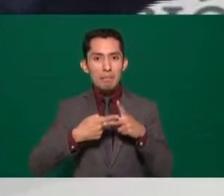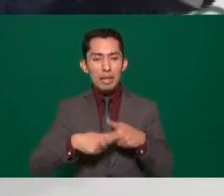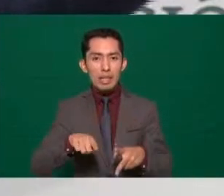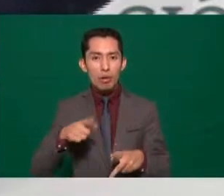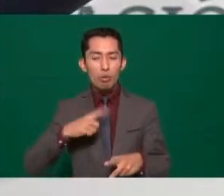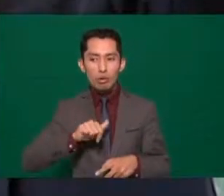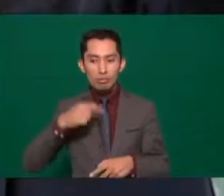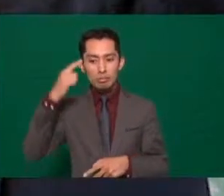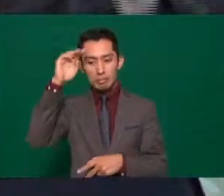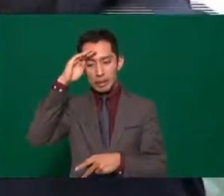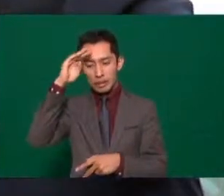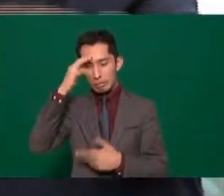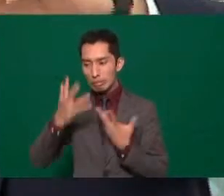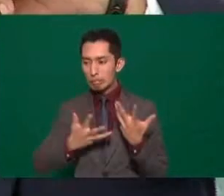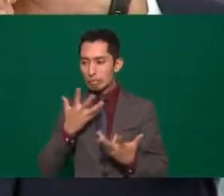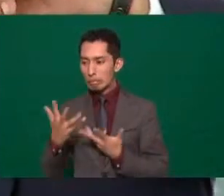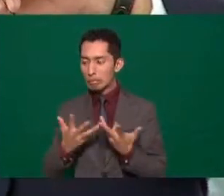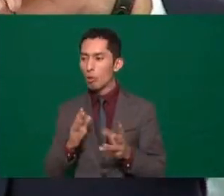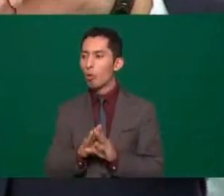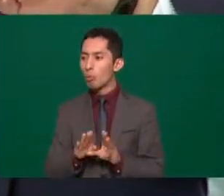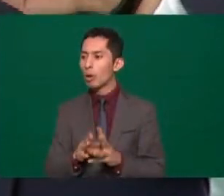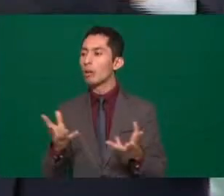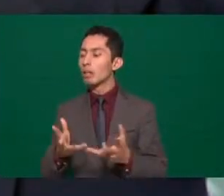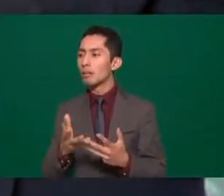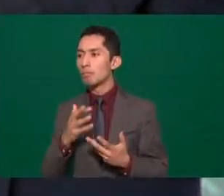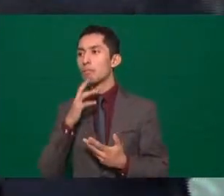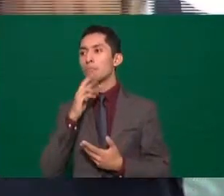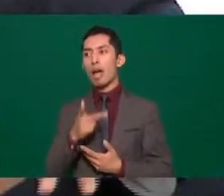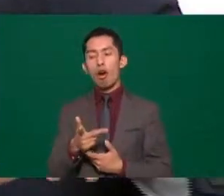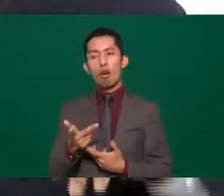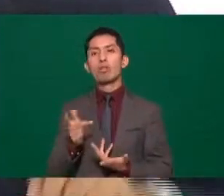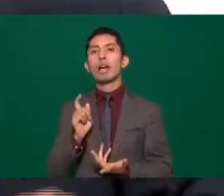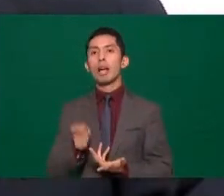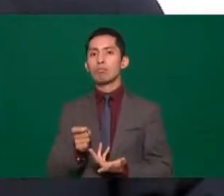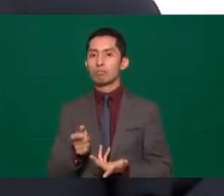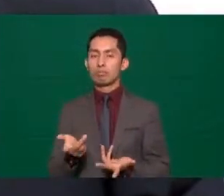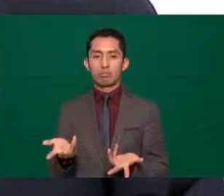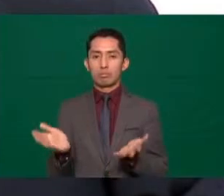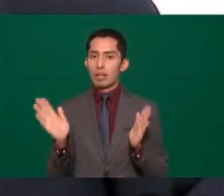queremos que se resguarden, que los cuiden.